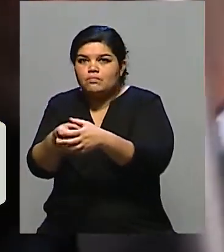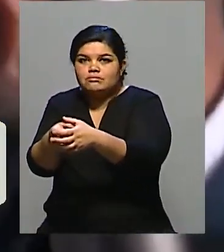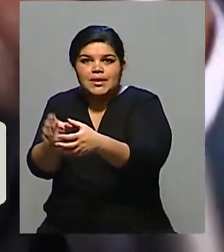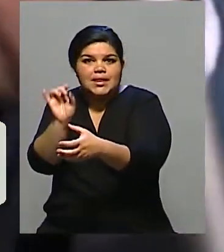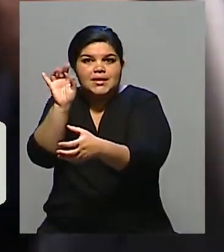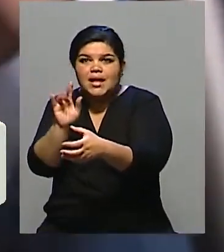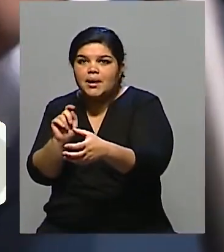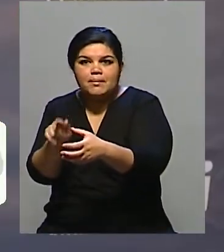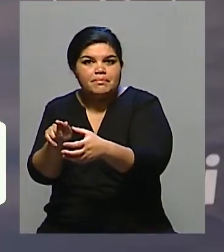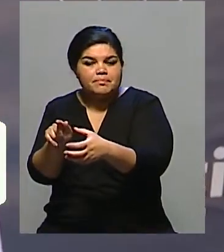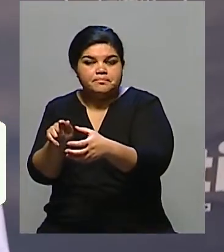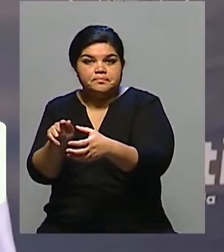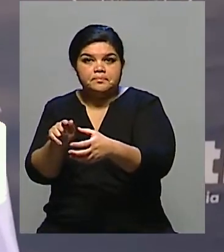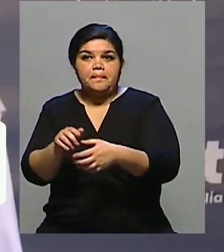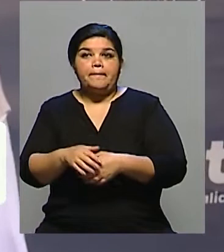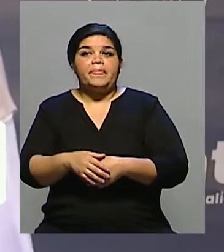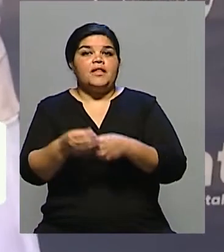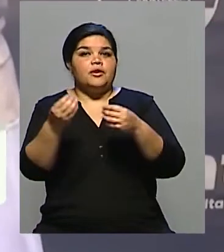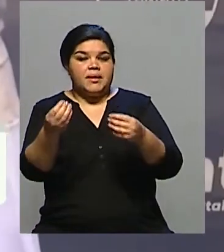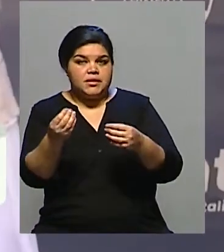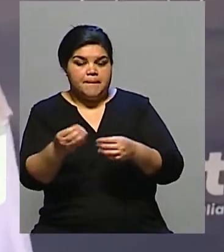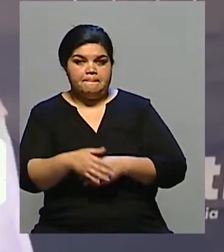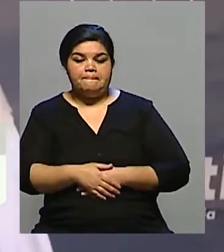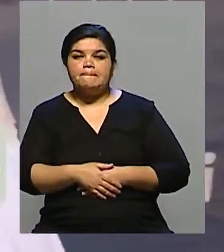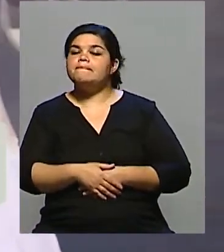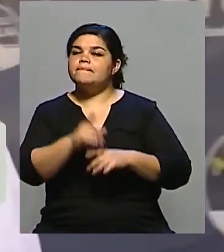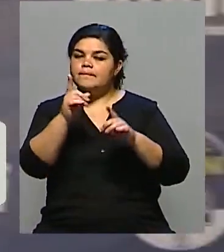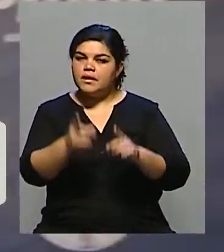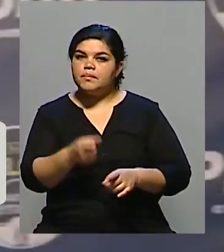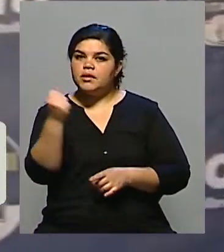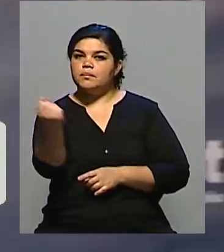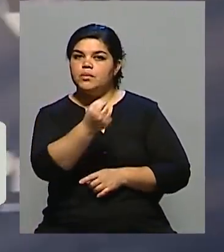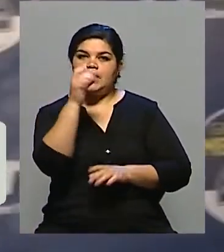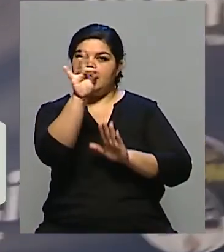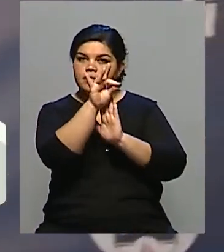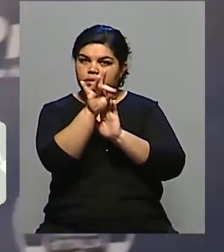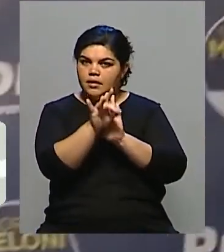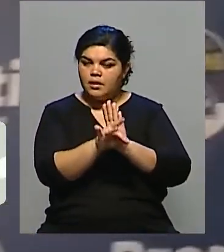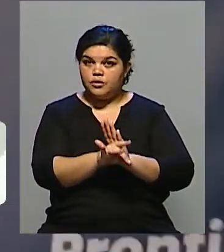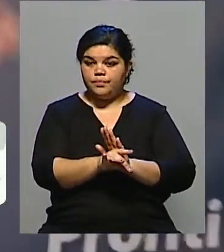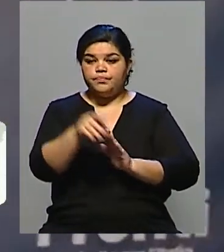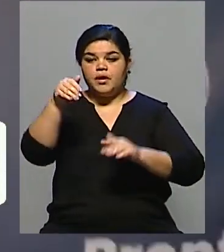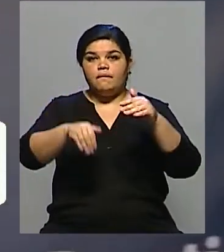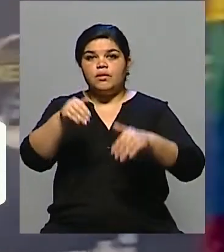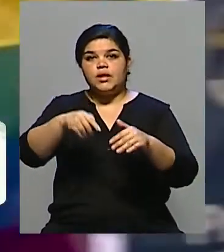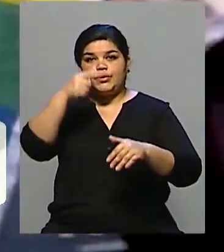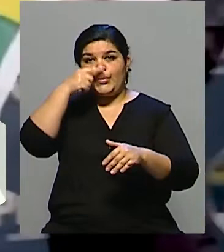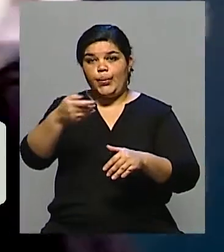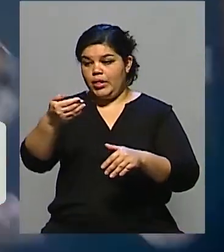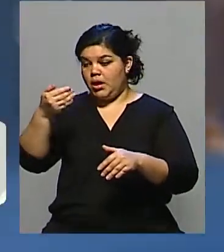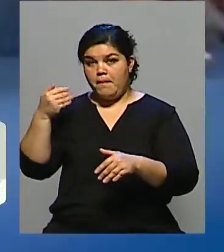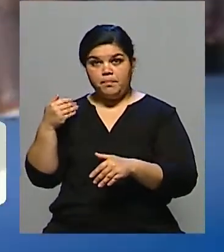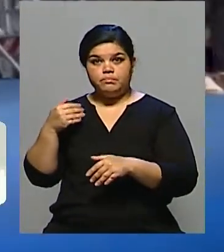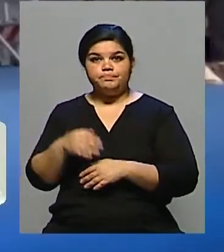lo tanto, aparte el dato muy importante que en las últimas elecciones votó